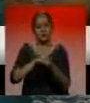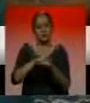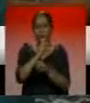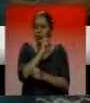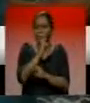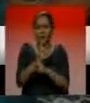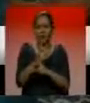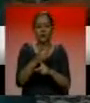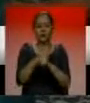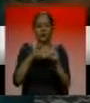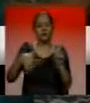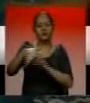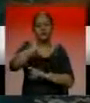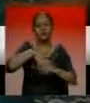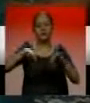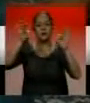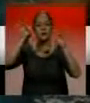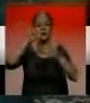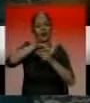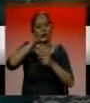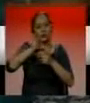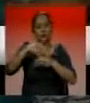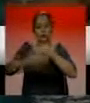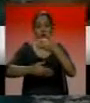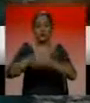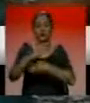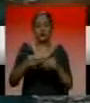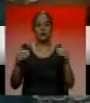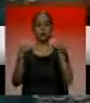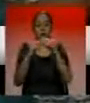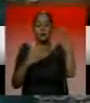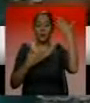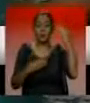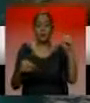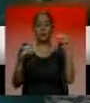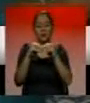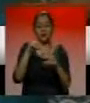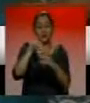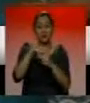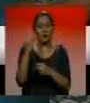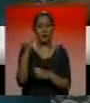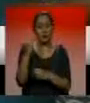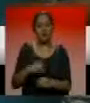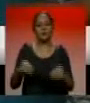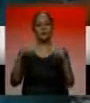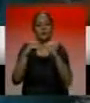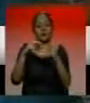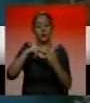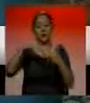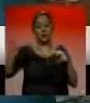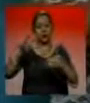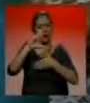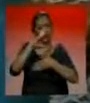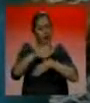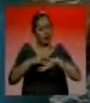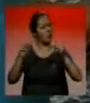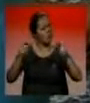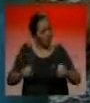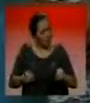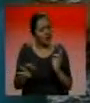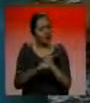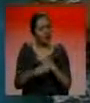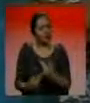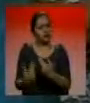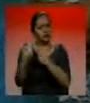que sí destacaron es que la iniciativa no tiene relación ni intereses electorales. El derecho de cada ciudadano de recibir información